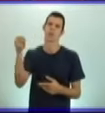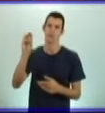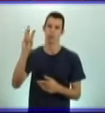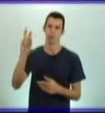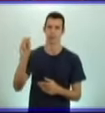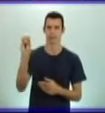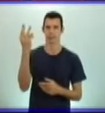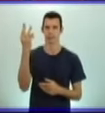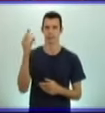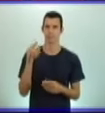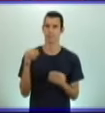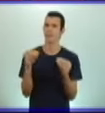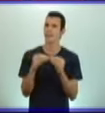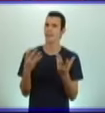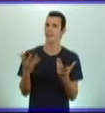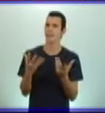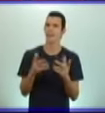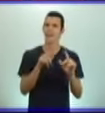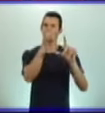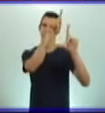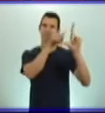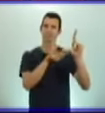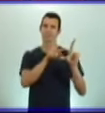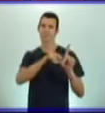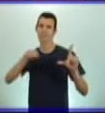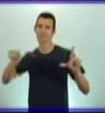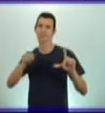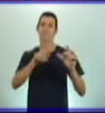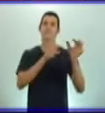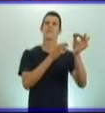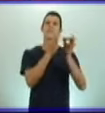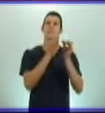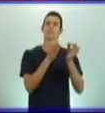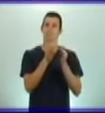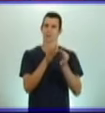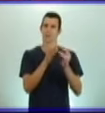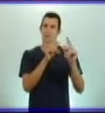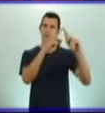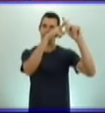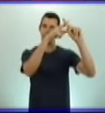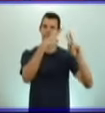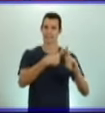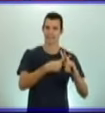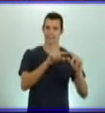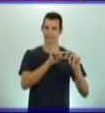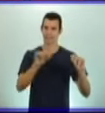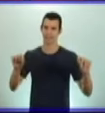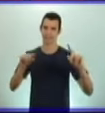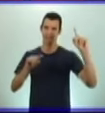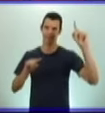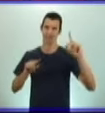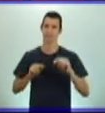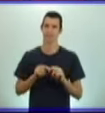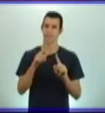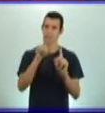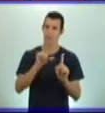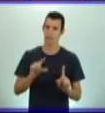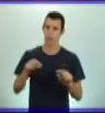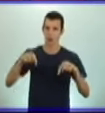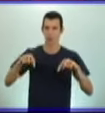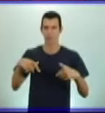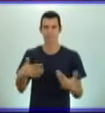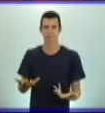a funciones. Sin más, les muestro los temas que trataremos en el día de hoy.